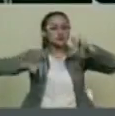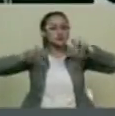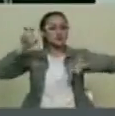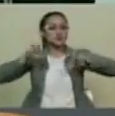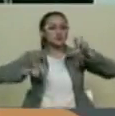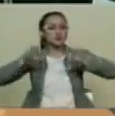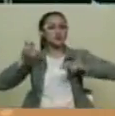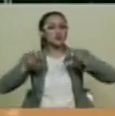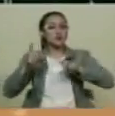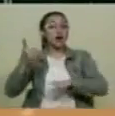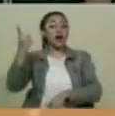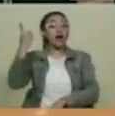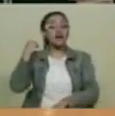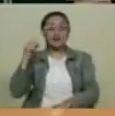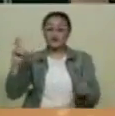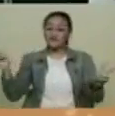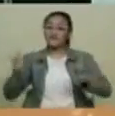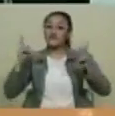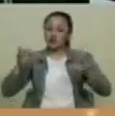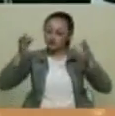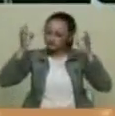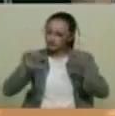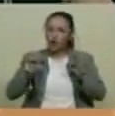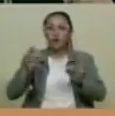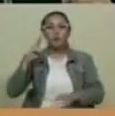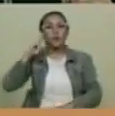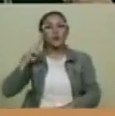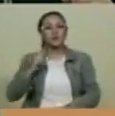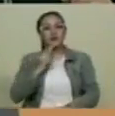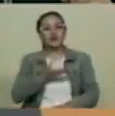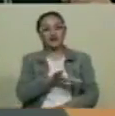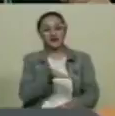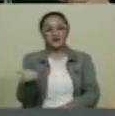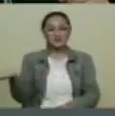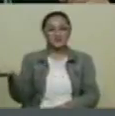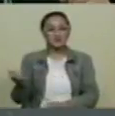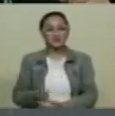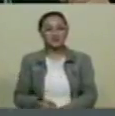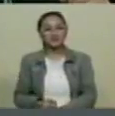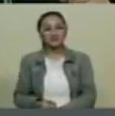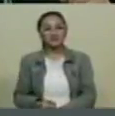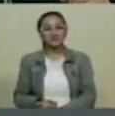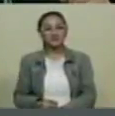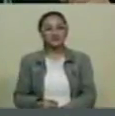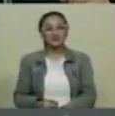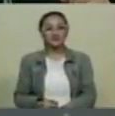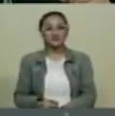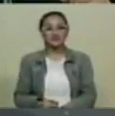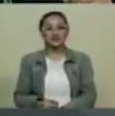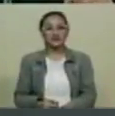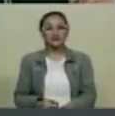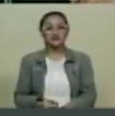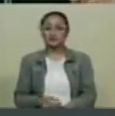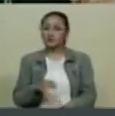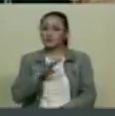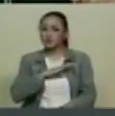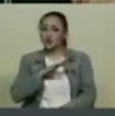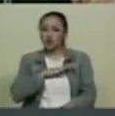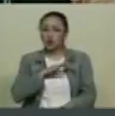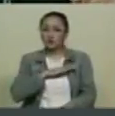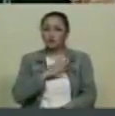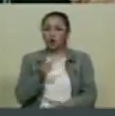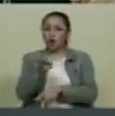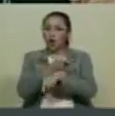Y ayer se produjo una victoria bolivariana, porque se trata de una iniciativa conjunta de